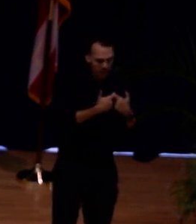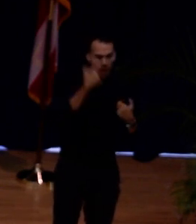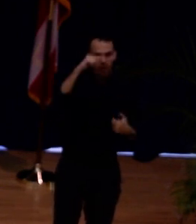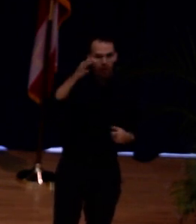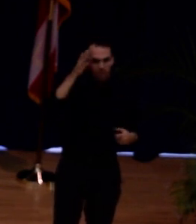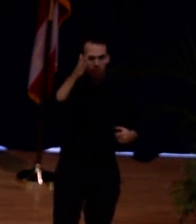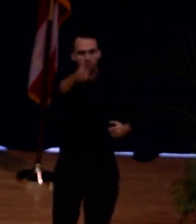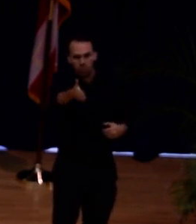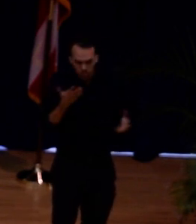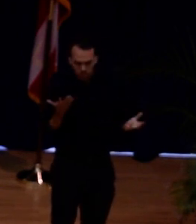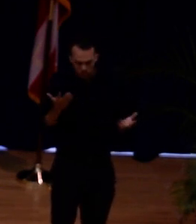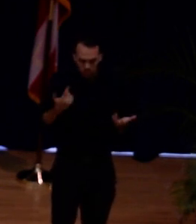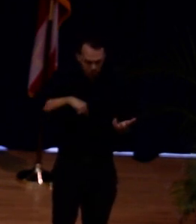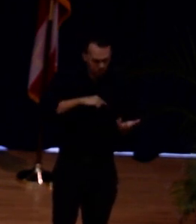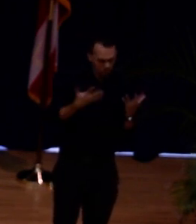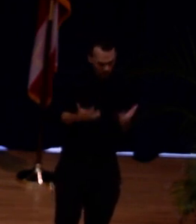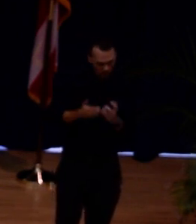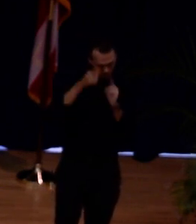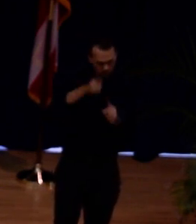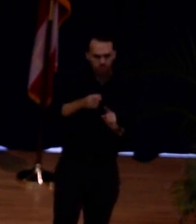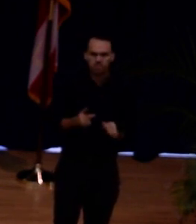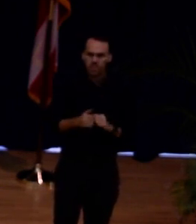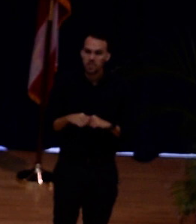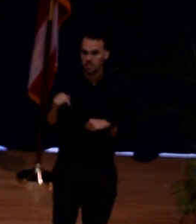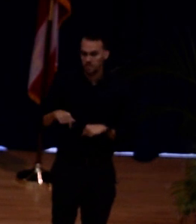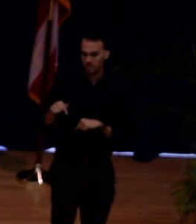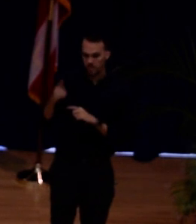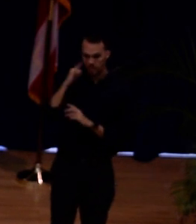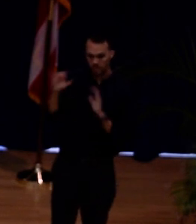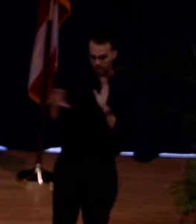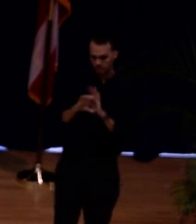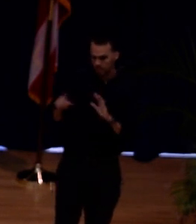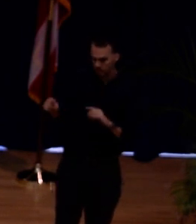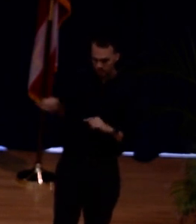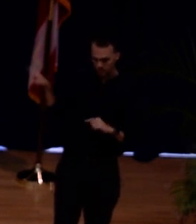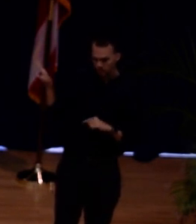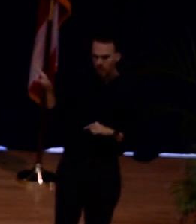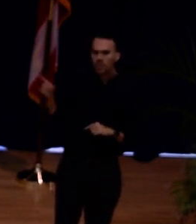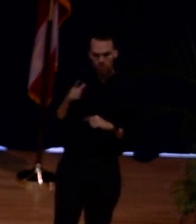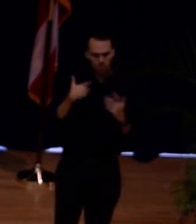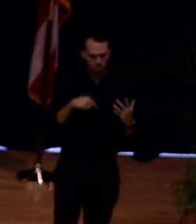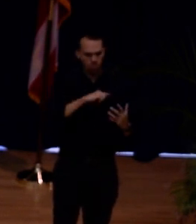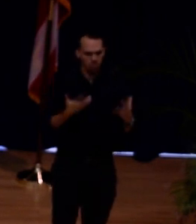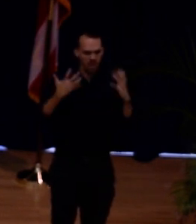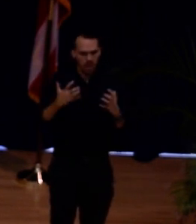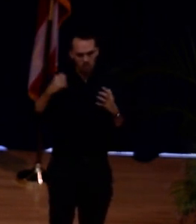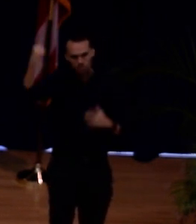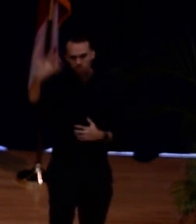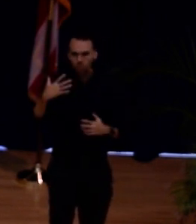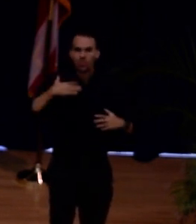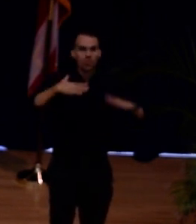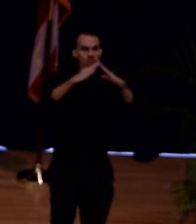lograr. En esta imagen ven un ejemplo, ¿verdad?, de lo que proponemos en Queremos Sol, donde es que el techo de